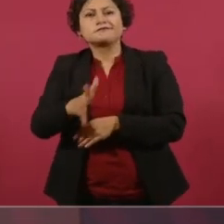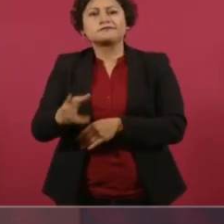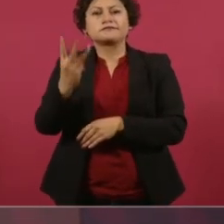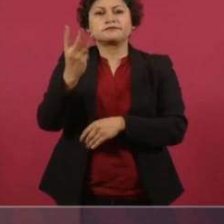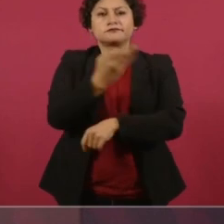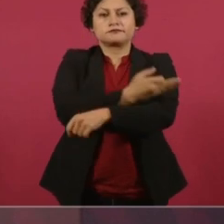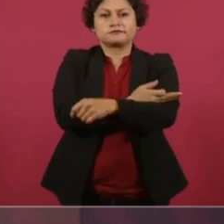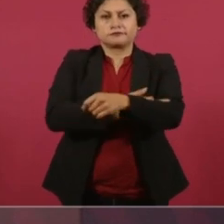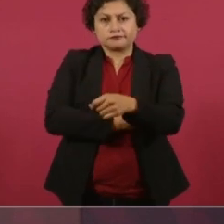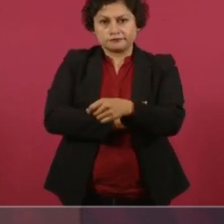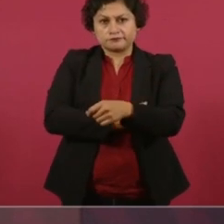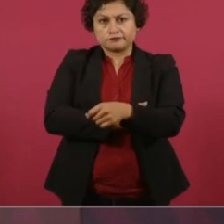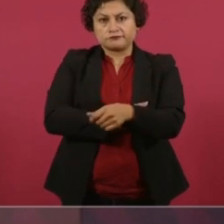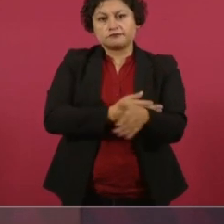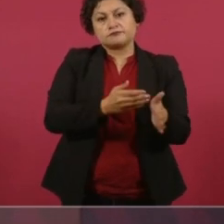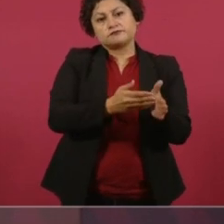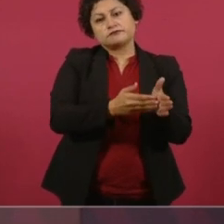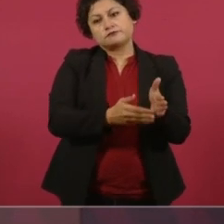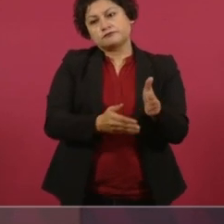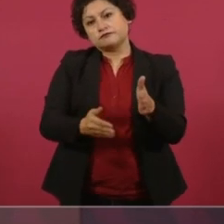y se llevó a cabo